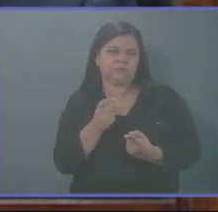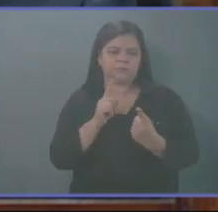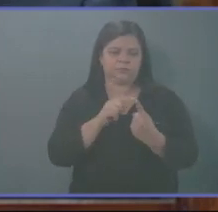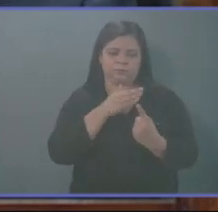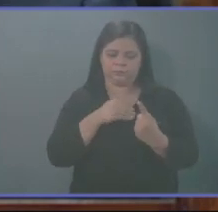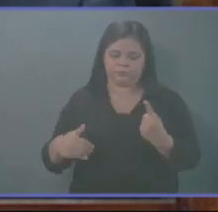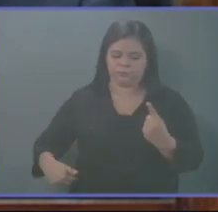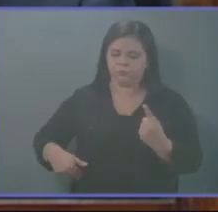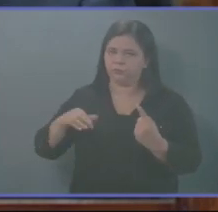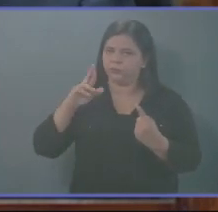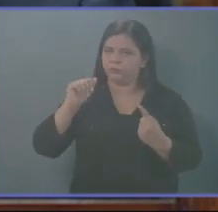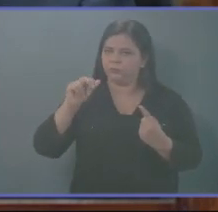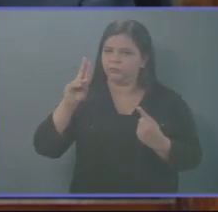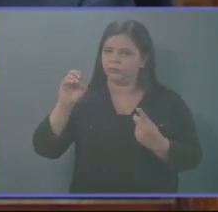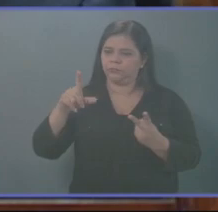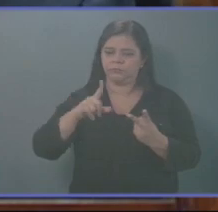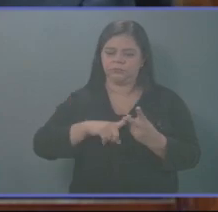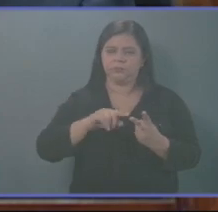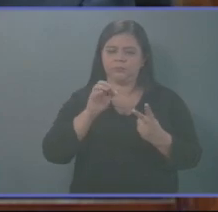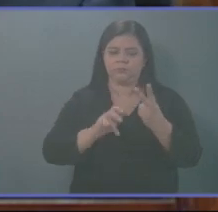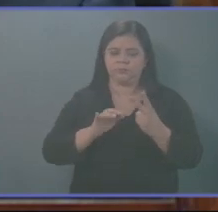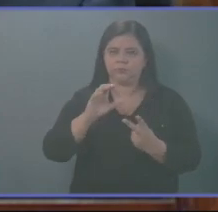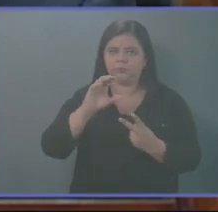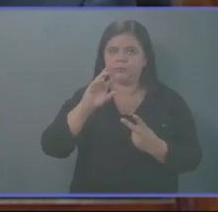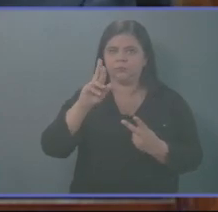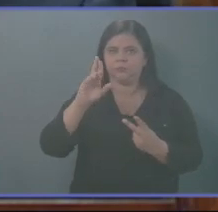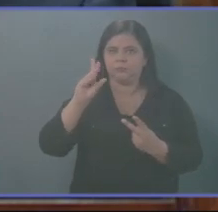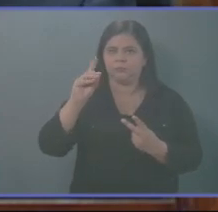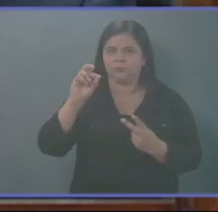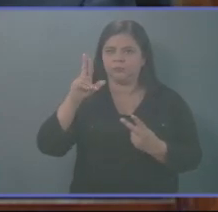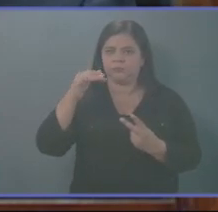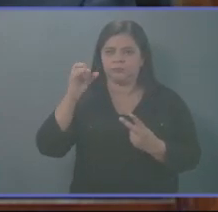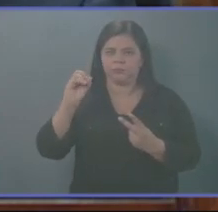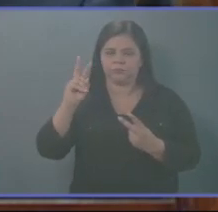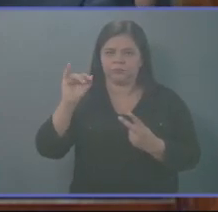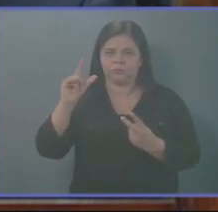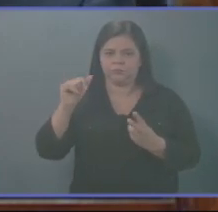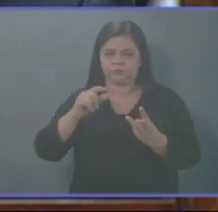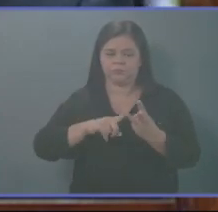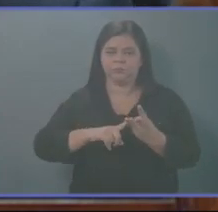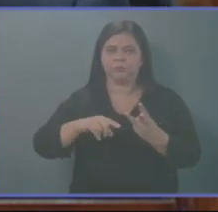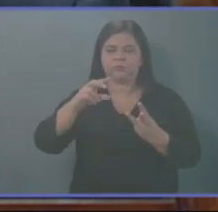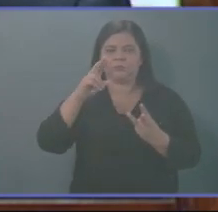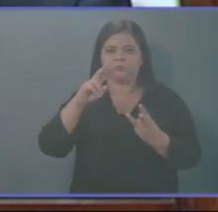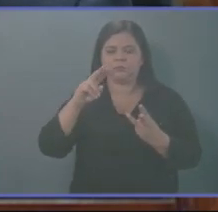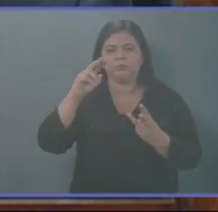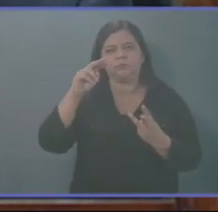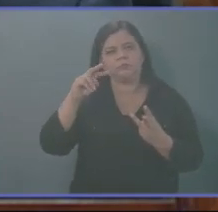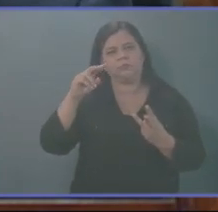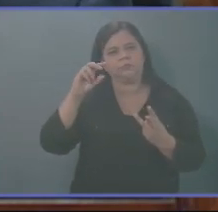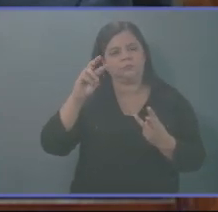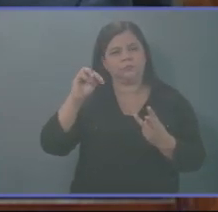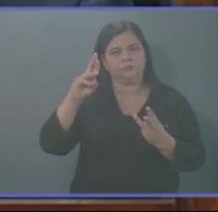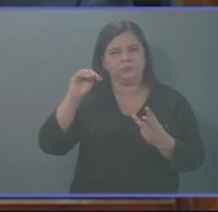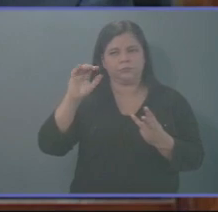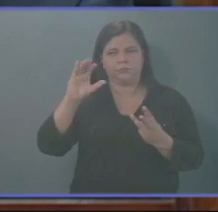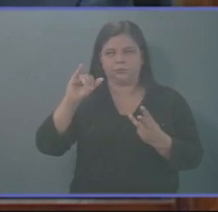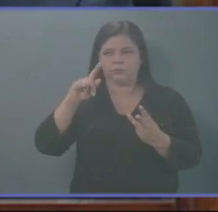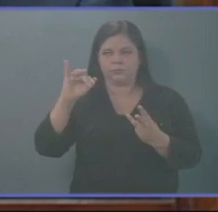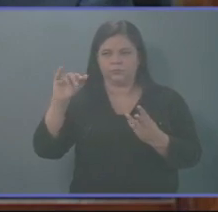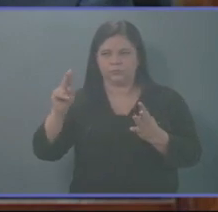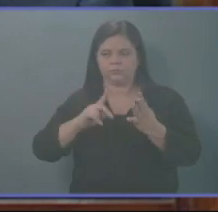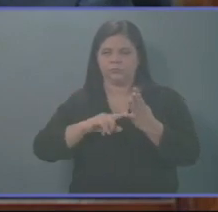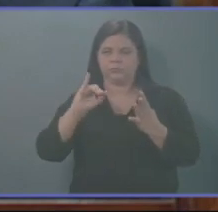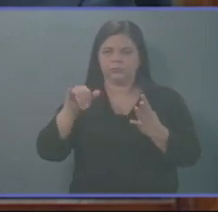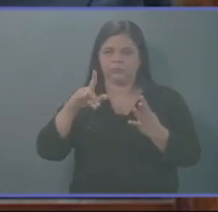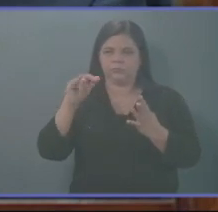Raúl Bertrán Bonilla, Secretario Rodrigo Ávila Vilés, Relatora Norma Cristina Cornejo Maya y vocales Jaime Orlando Sandoval Leiva y Julio